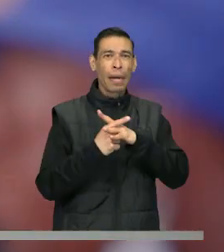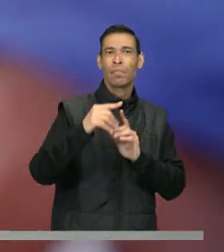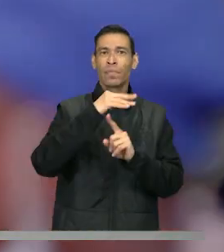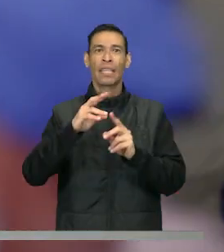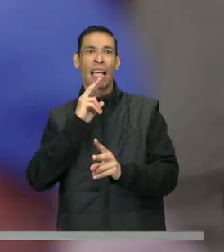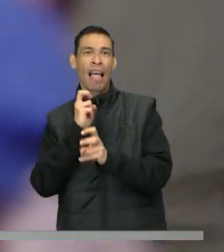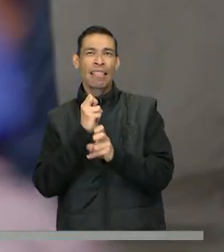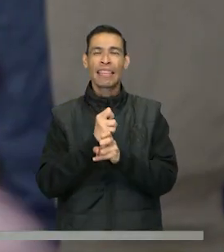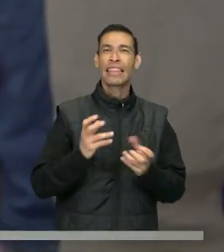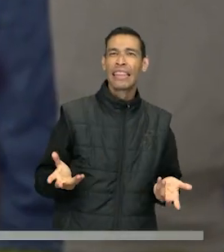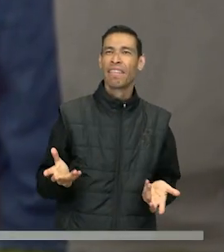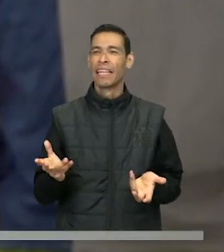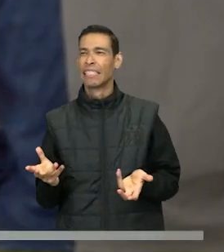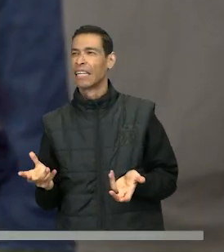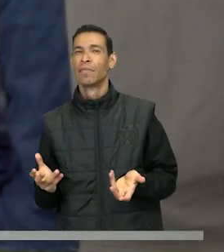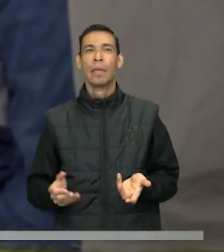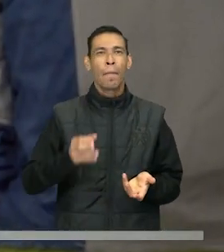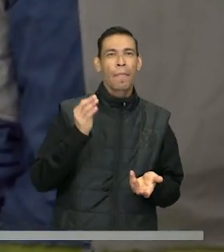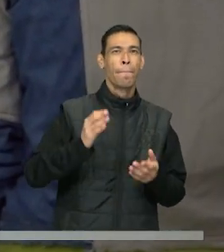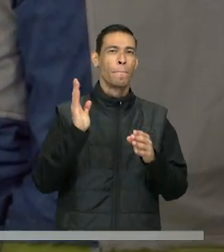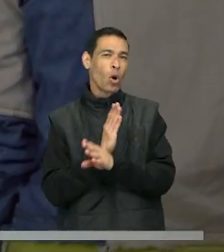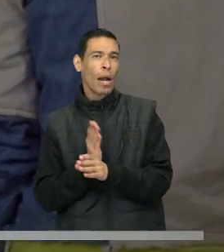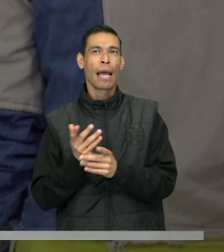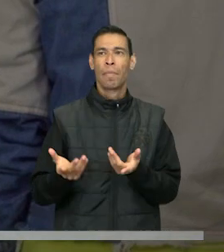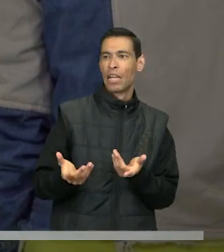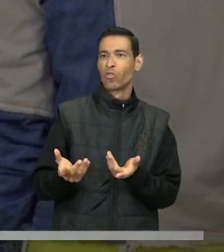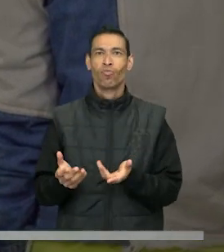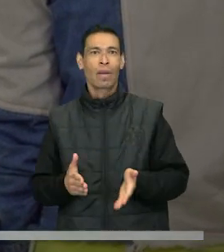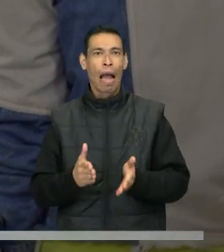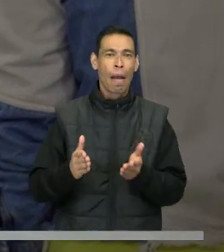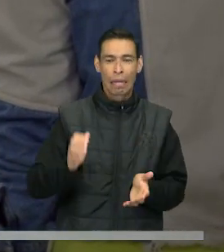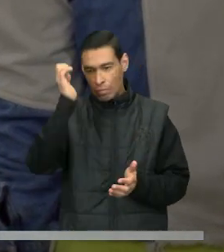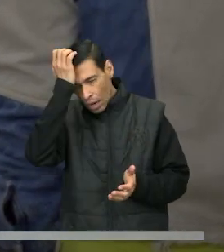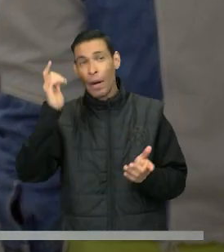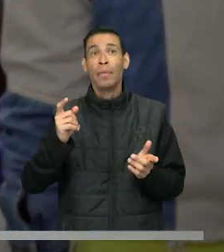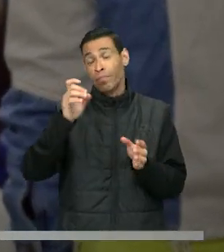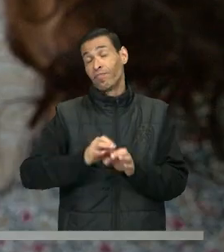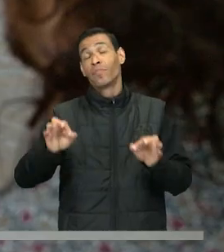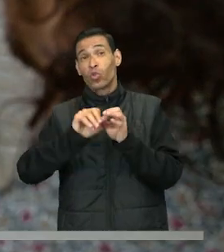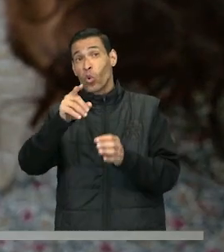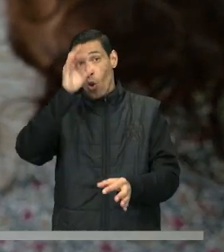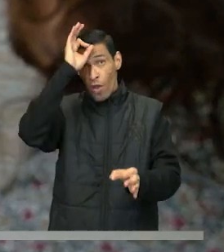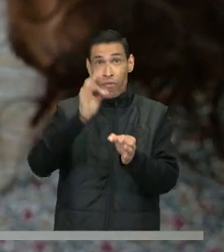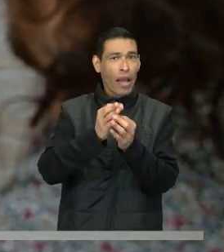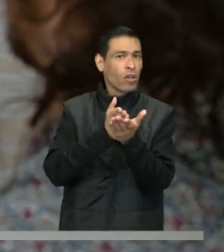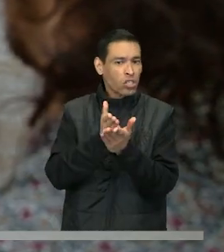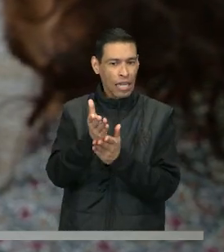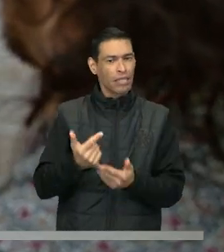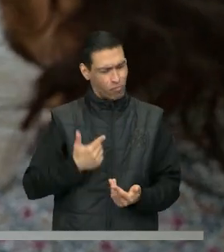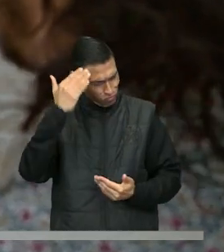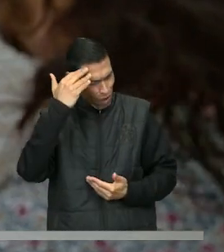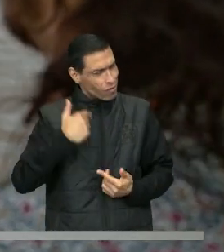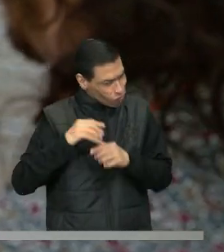en todo momento uno se consigue con percances, con piedritas en el camino. Pero está en tu fe, tu constancia, en creer en lo que haces, en creer